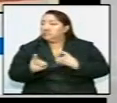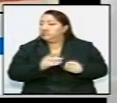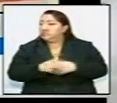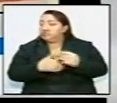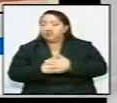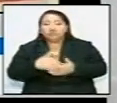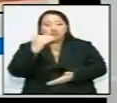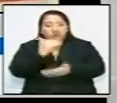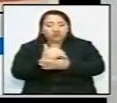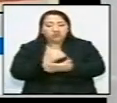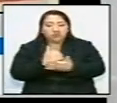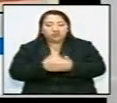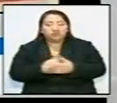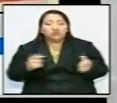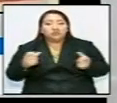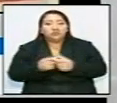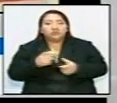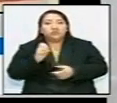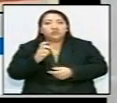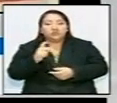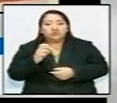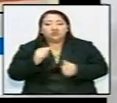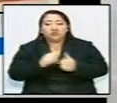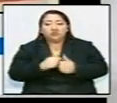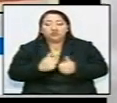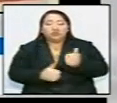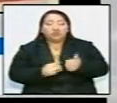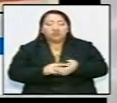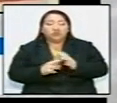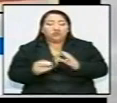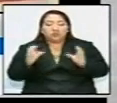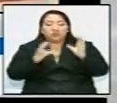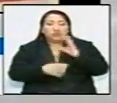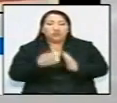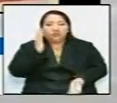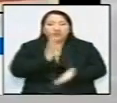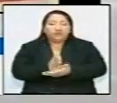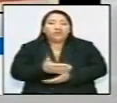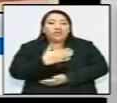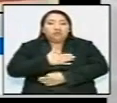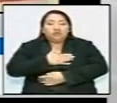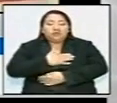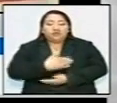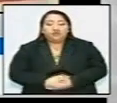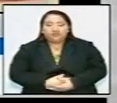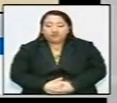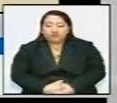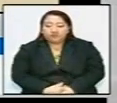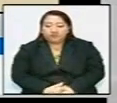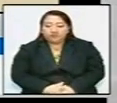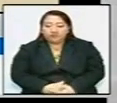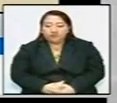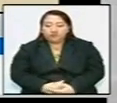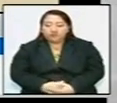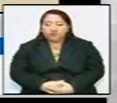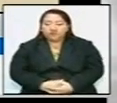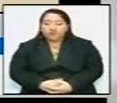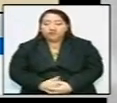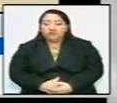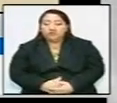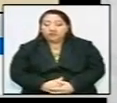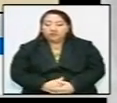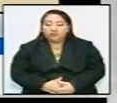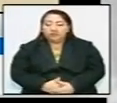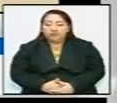los argumentos de la Comisión de Ética con los cuales se me busca sancionar injustamente. Siguiente diapositiva,